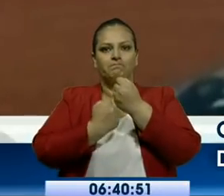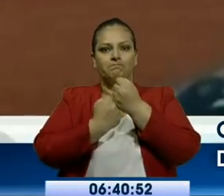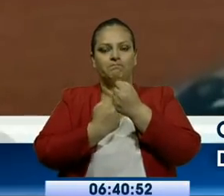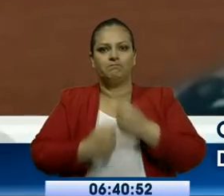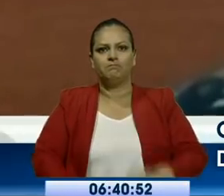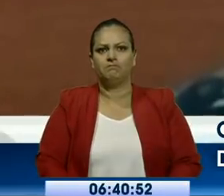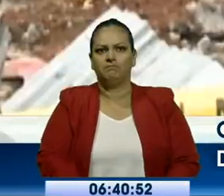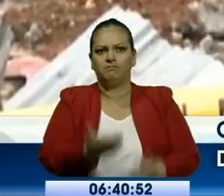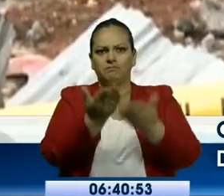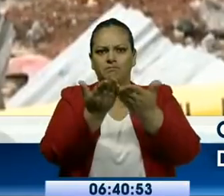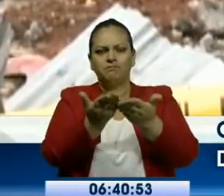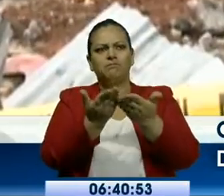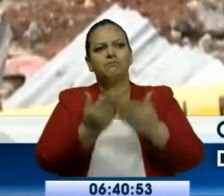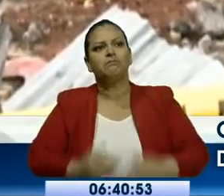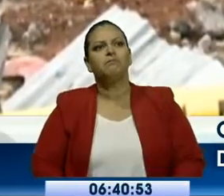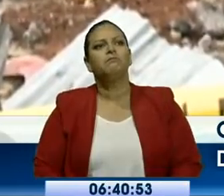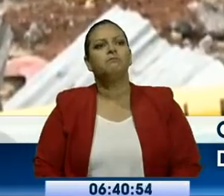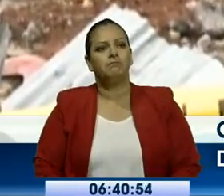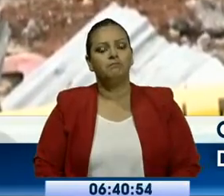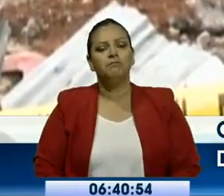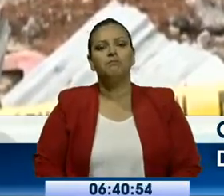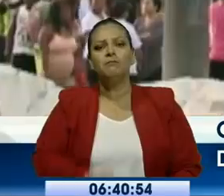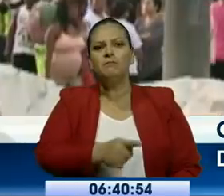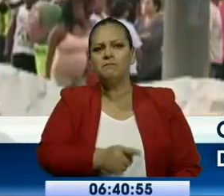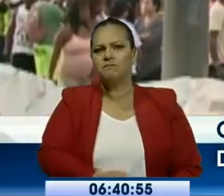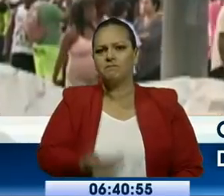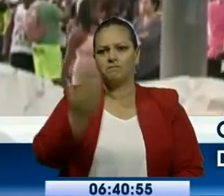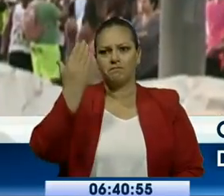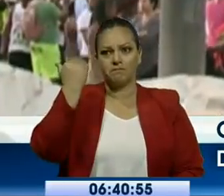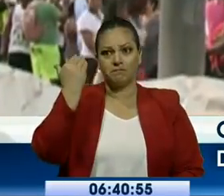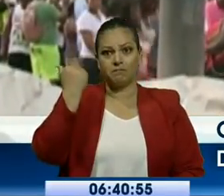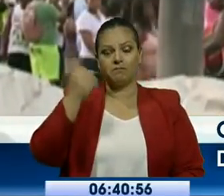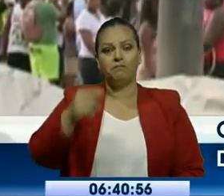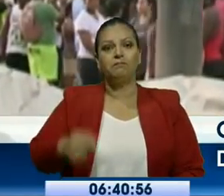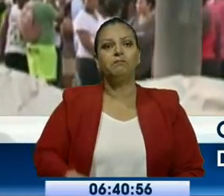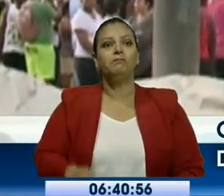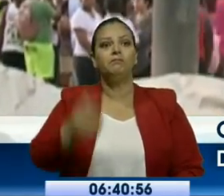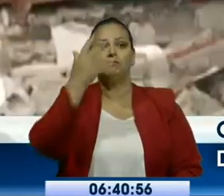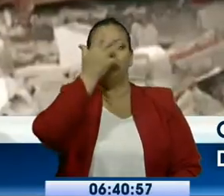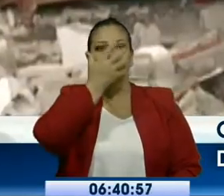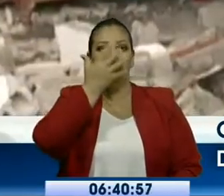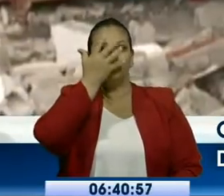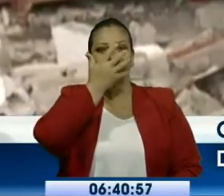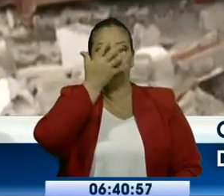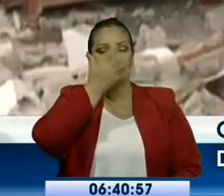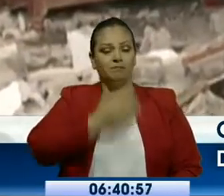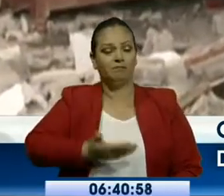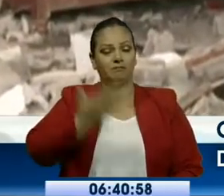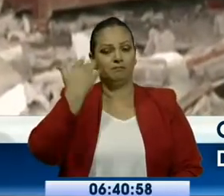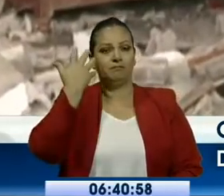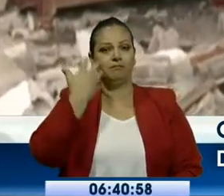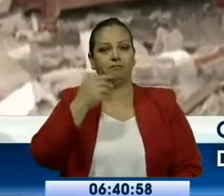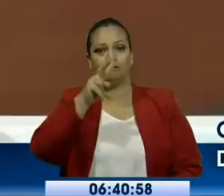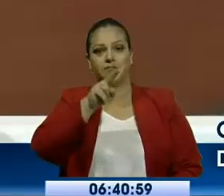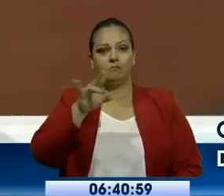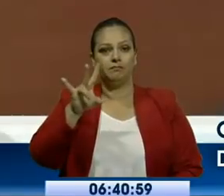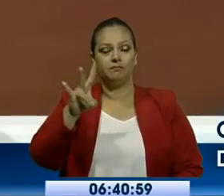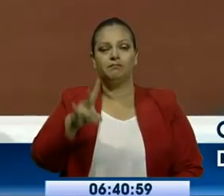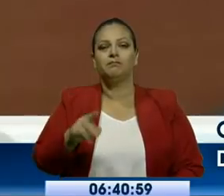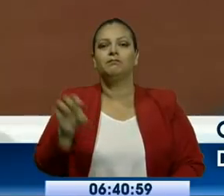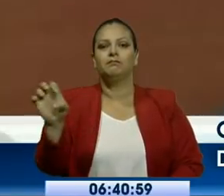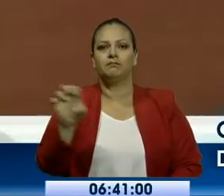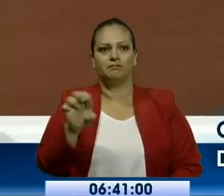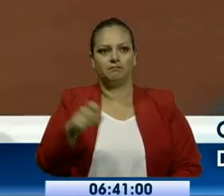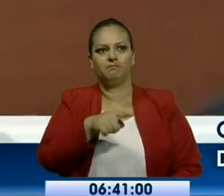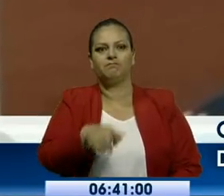relacionado directamente con el atentado con coche bomba al comando policial en San Lorenzo el pasado 27 de enero. Por el